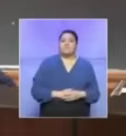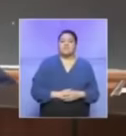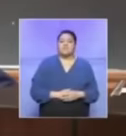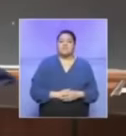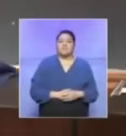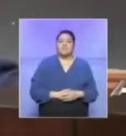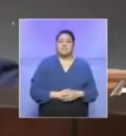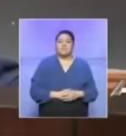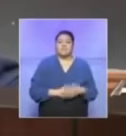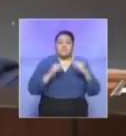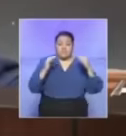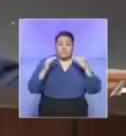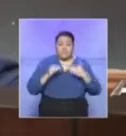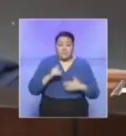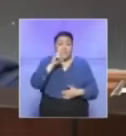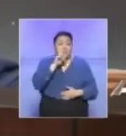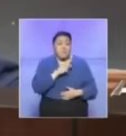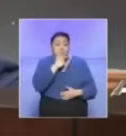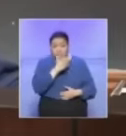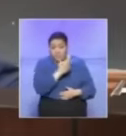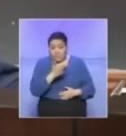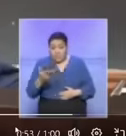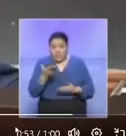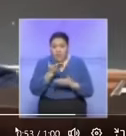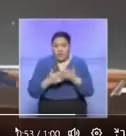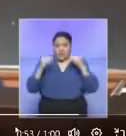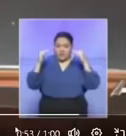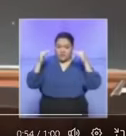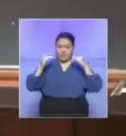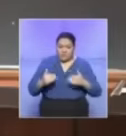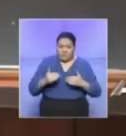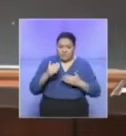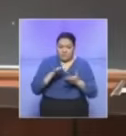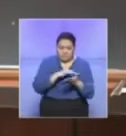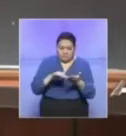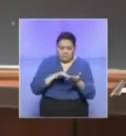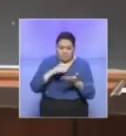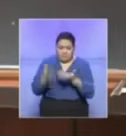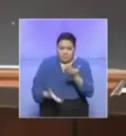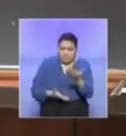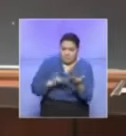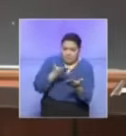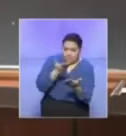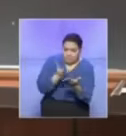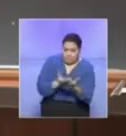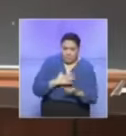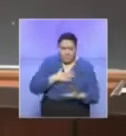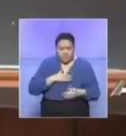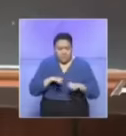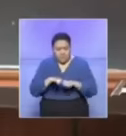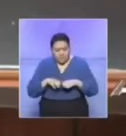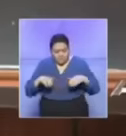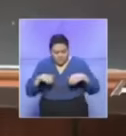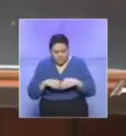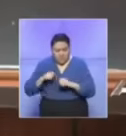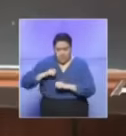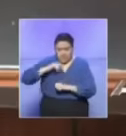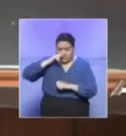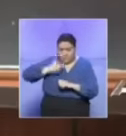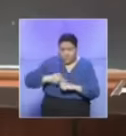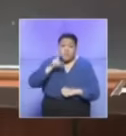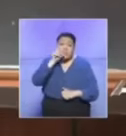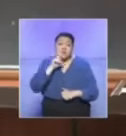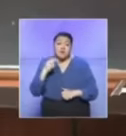ejecutoria. Bien, magistrada, magistrados, pasaremos ahora a la cuenta de los proyectos de mi ponencia, por lo que le solicito